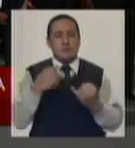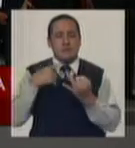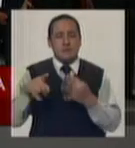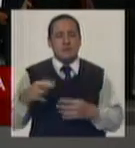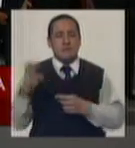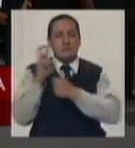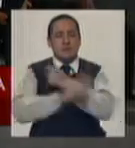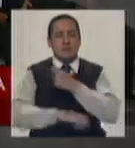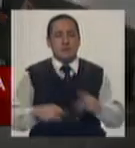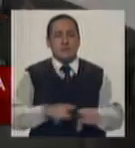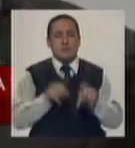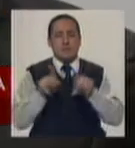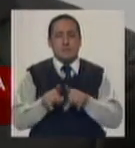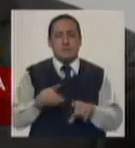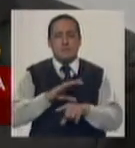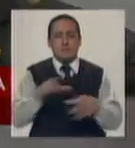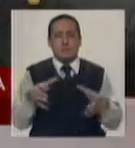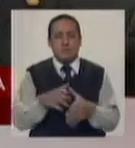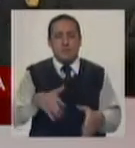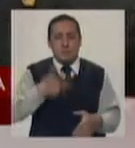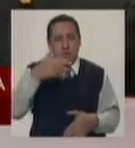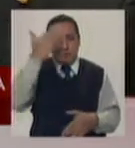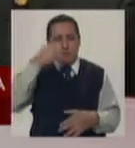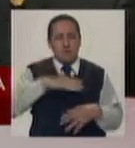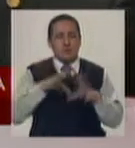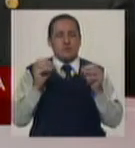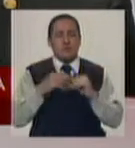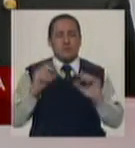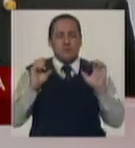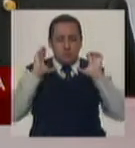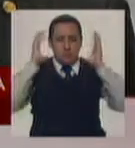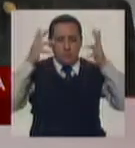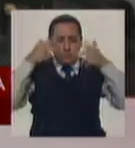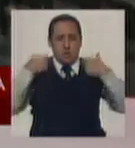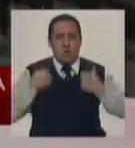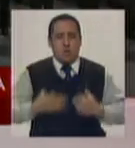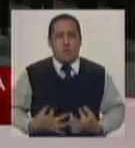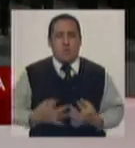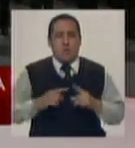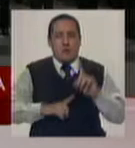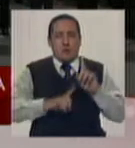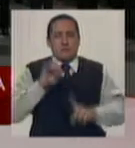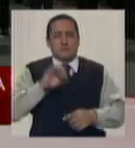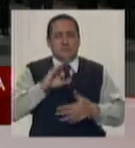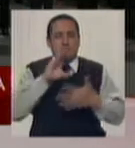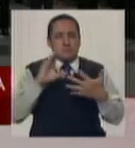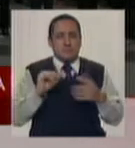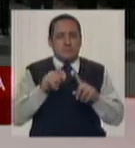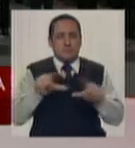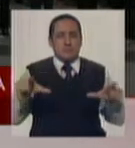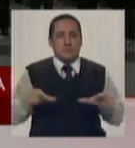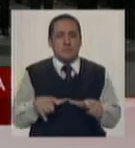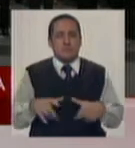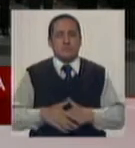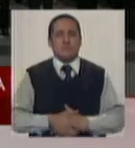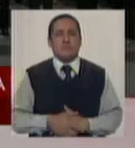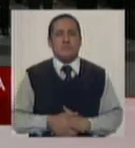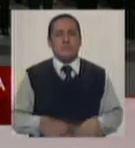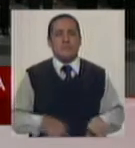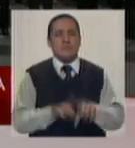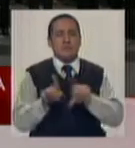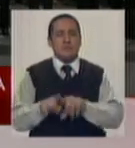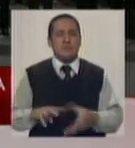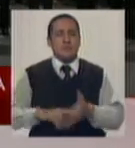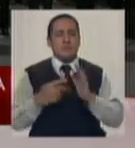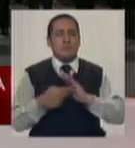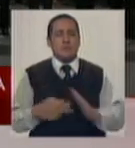países de las naciones árabes, todos ellos pues con sus túnicas, con sus atuendos característicos de su zona, ¿no? Que eso no indica